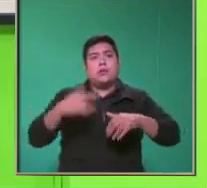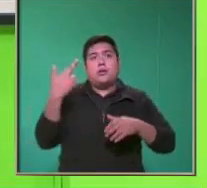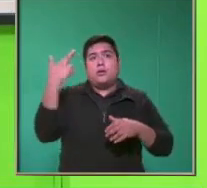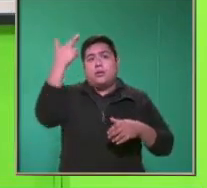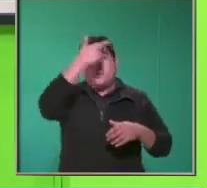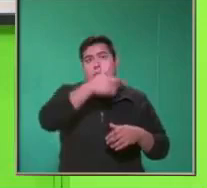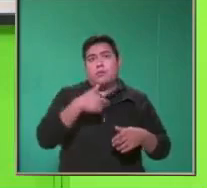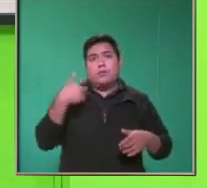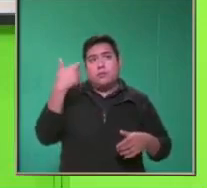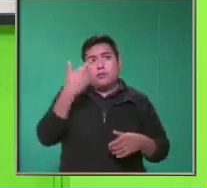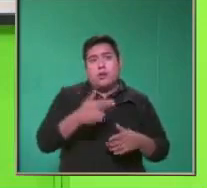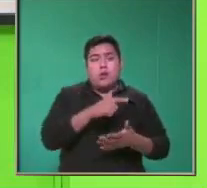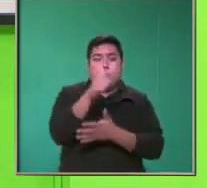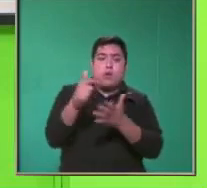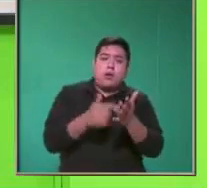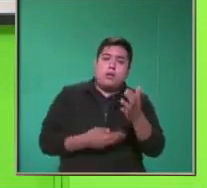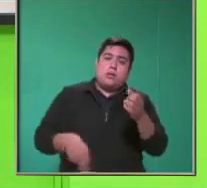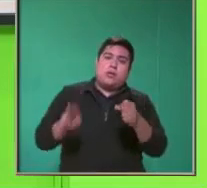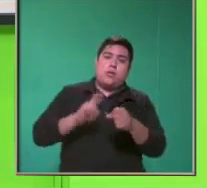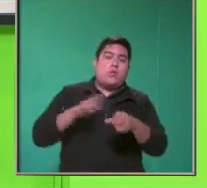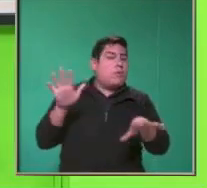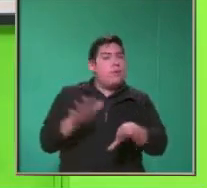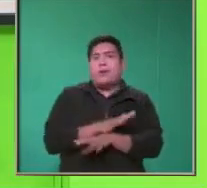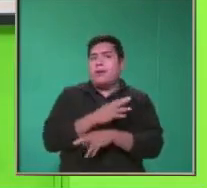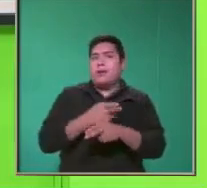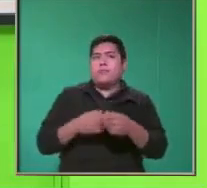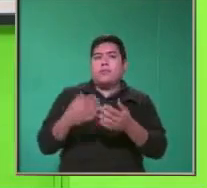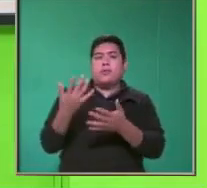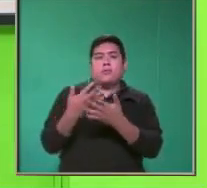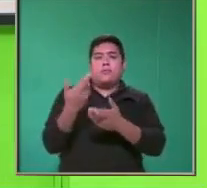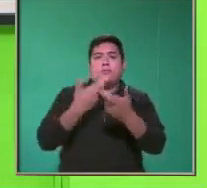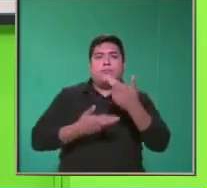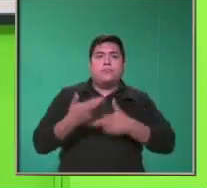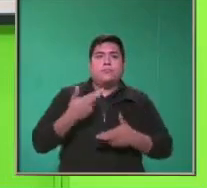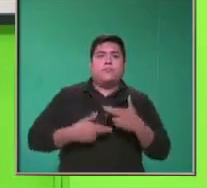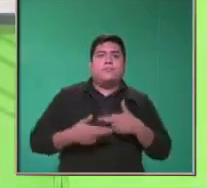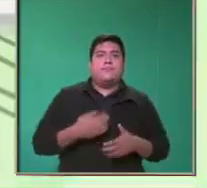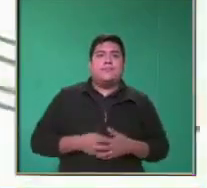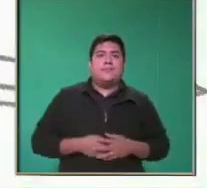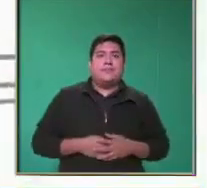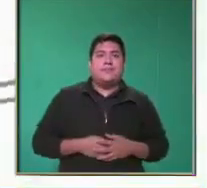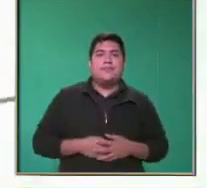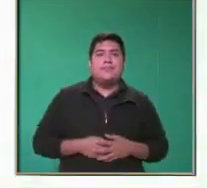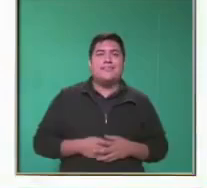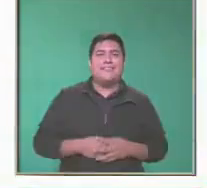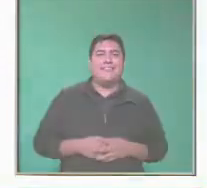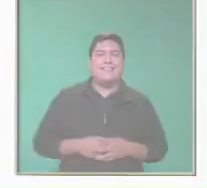revisando regiones naturales. No le cambies, te espero de regreso.